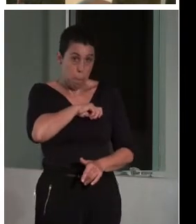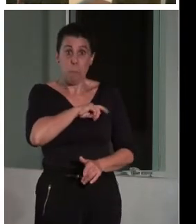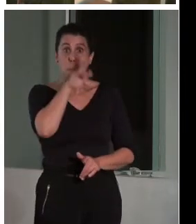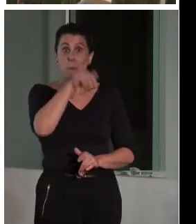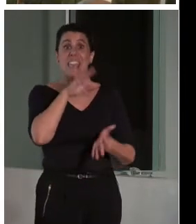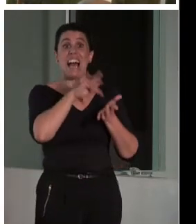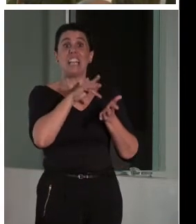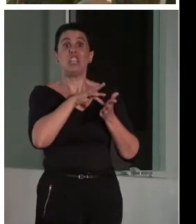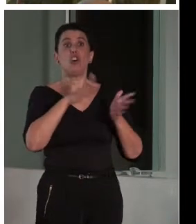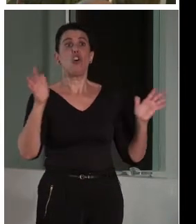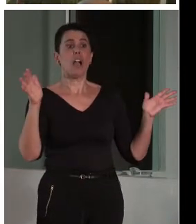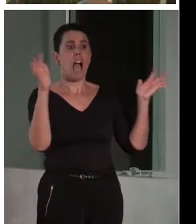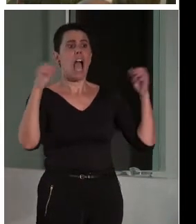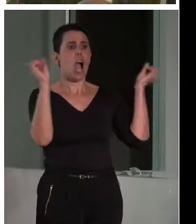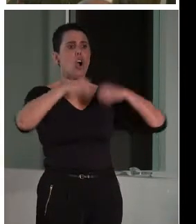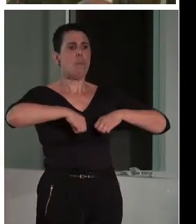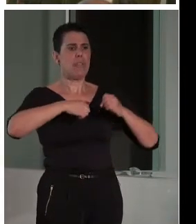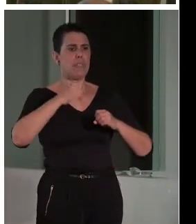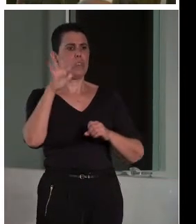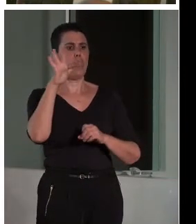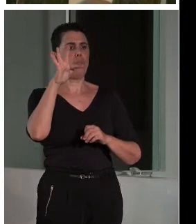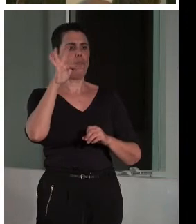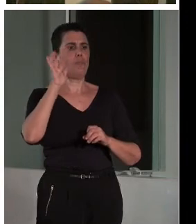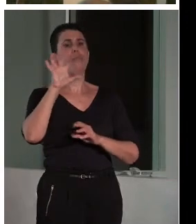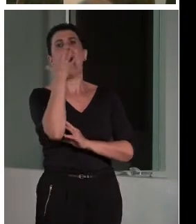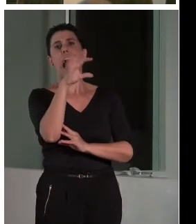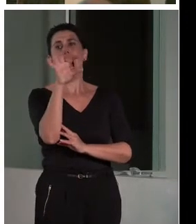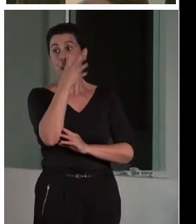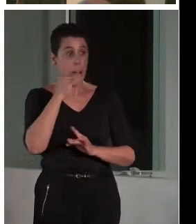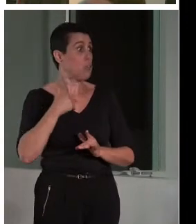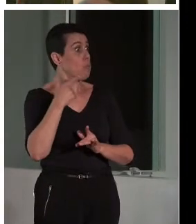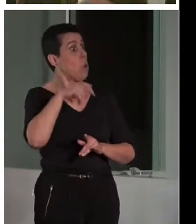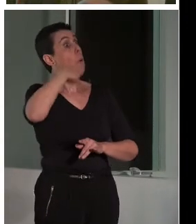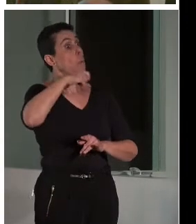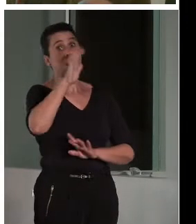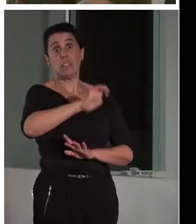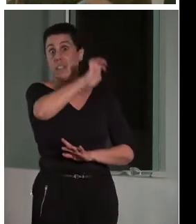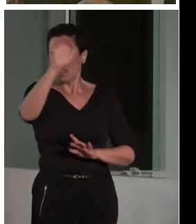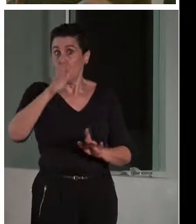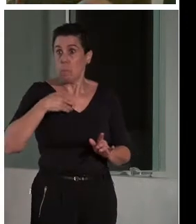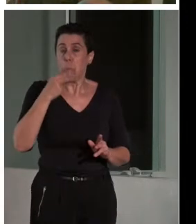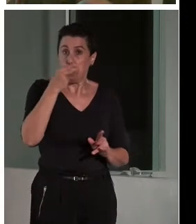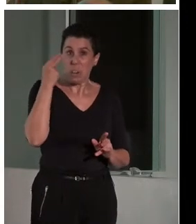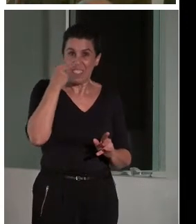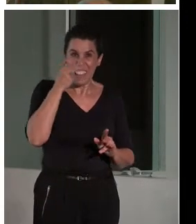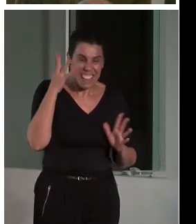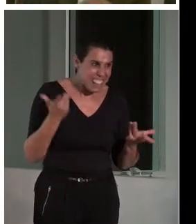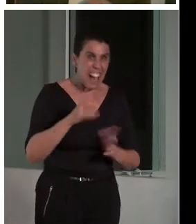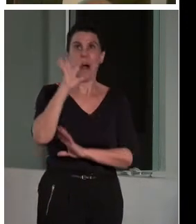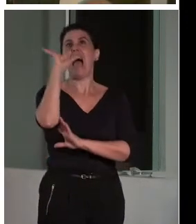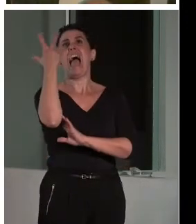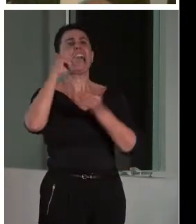entiendo que todos conocéis aquí y que los presidentes europeos tenían interés porque ya digo manejamos cambio climático agenda